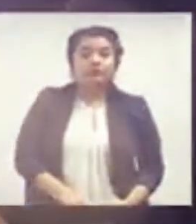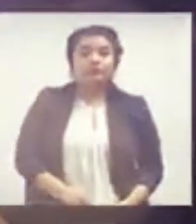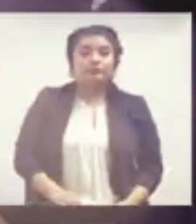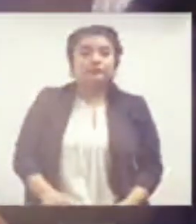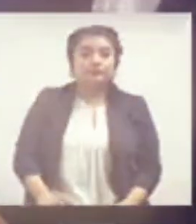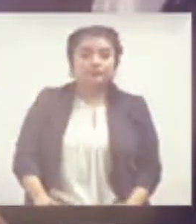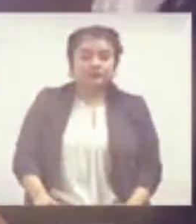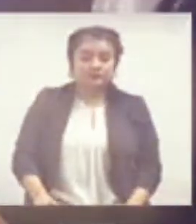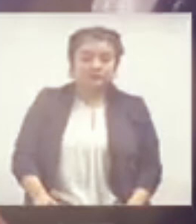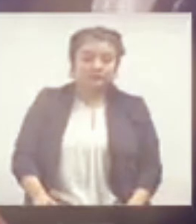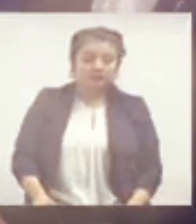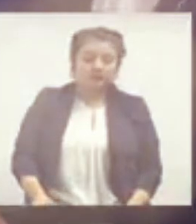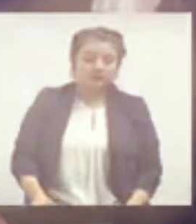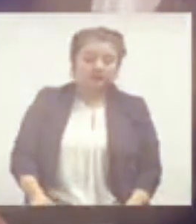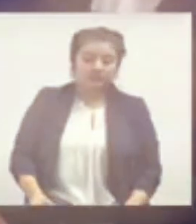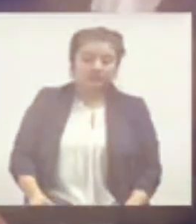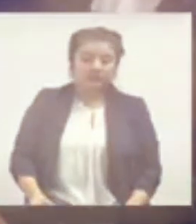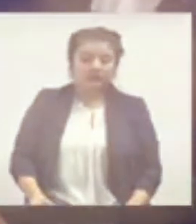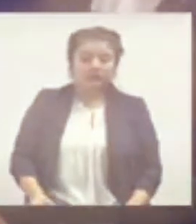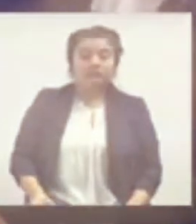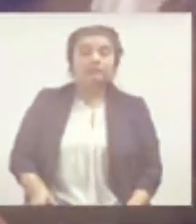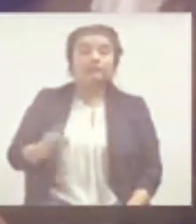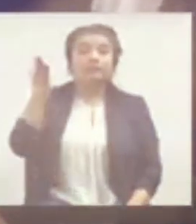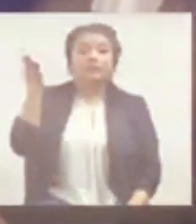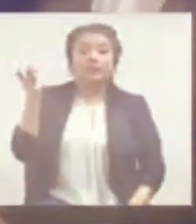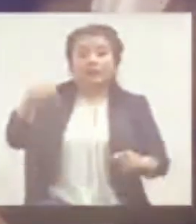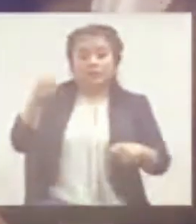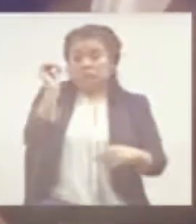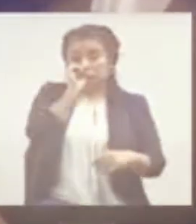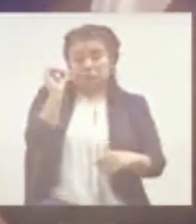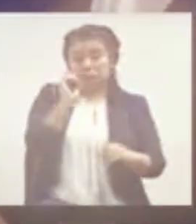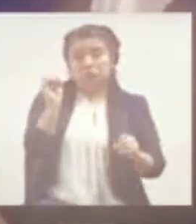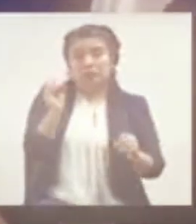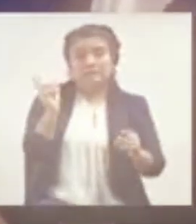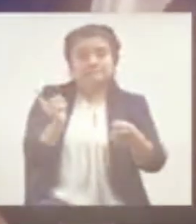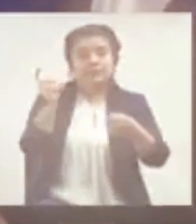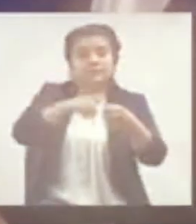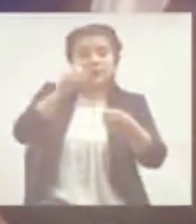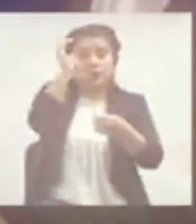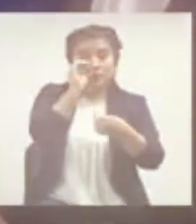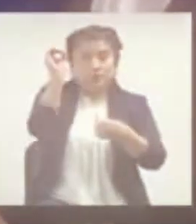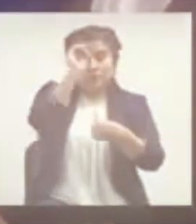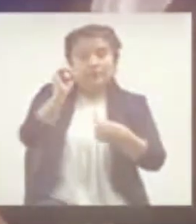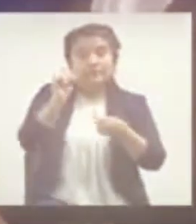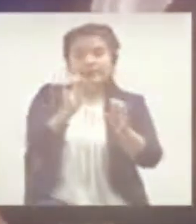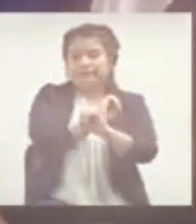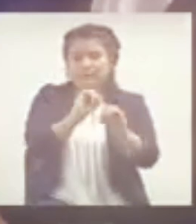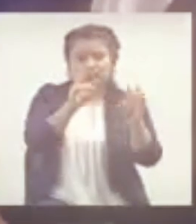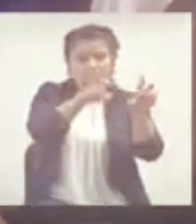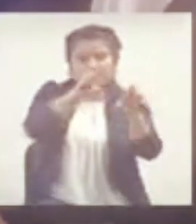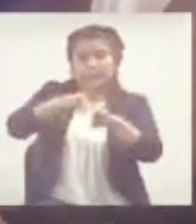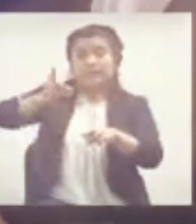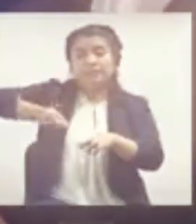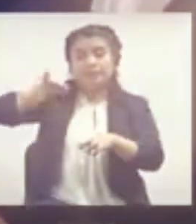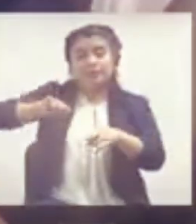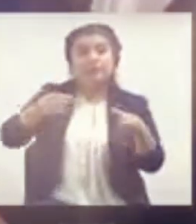¿Tenemos algo? No. En este momento no tenemos una participación de ninguno de los integrantes de la